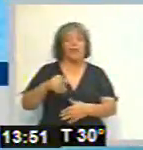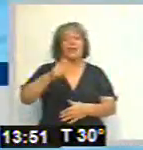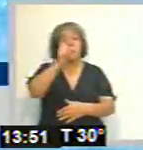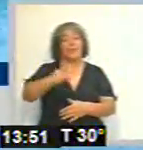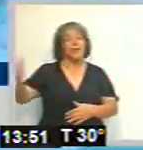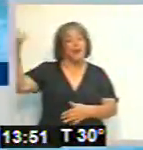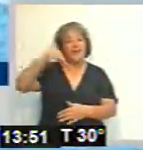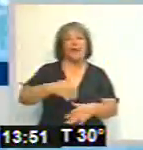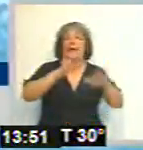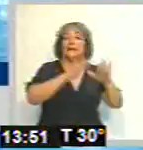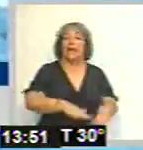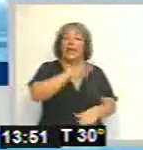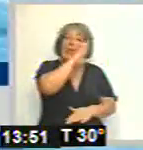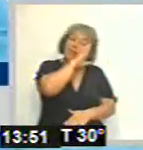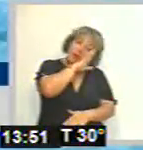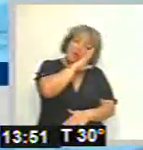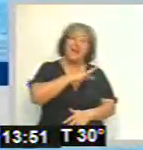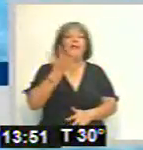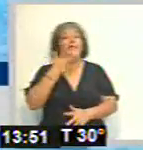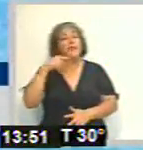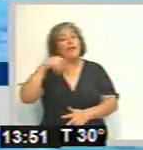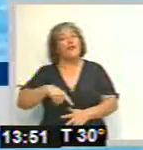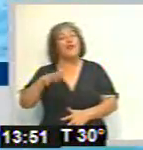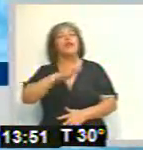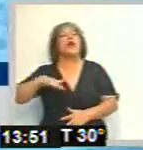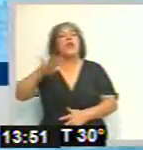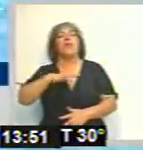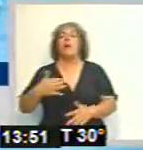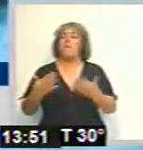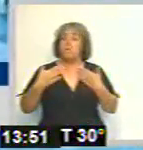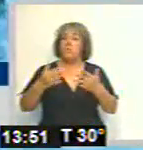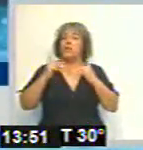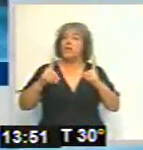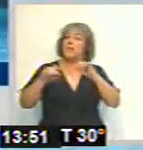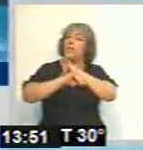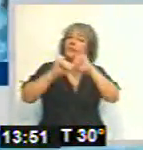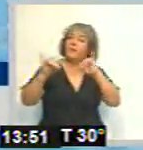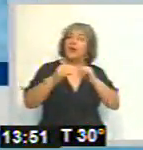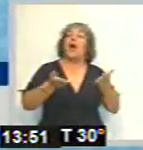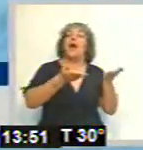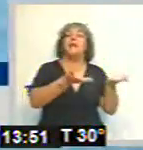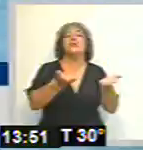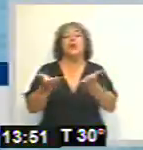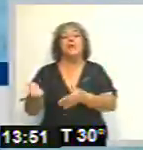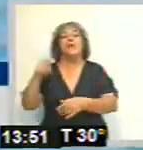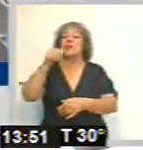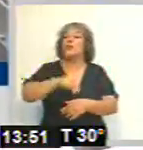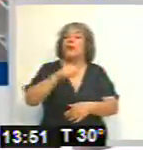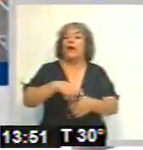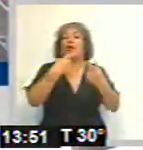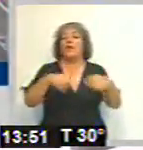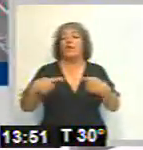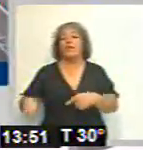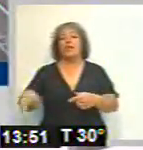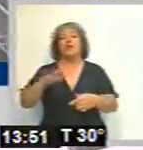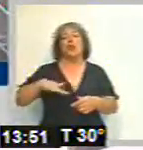a pernoctar o la que está disfrutando de este hermoso balneario pueda también recibir el asesoramiento de la gente que está hoy en los distintos puestos,